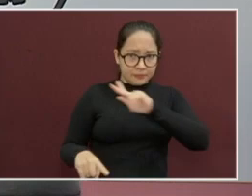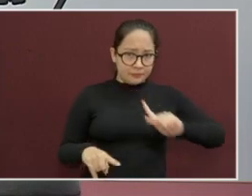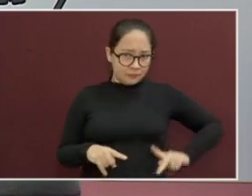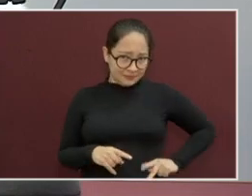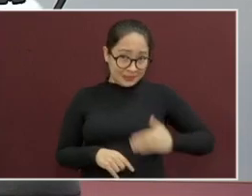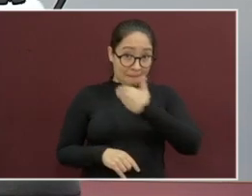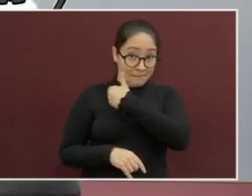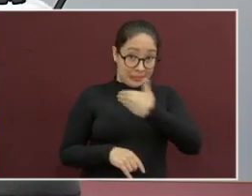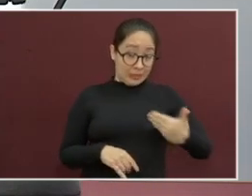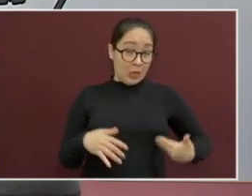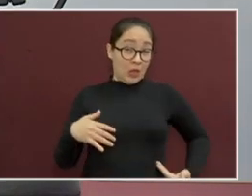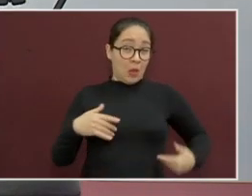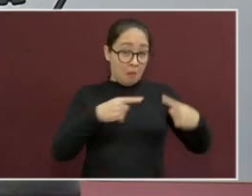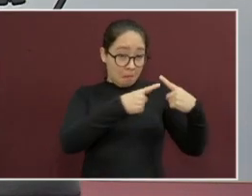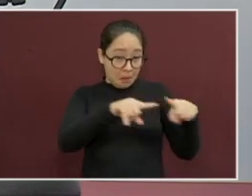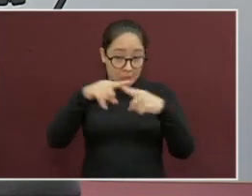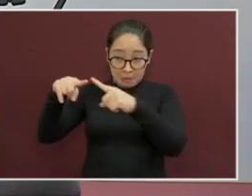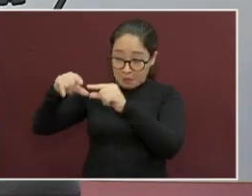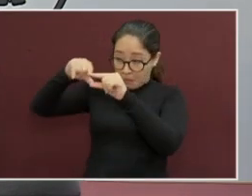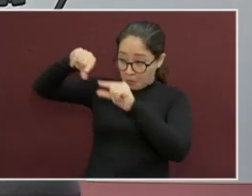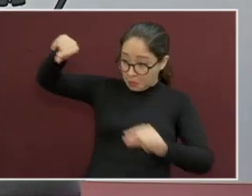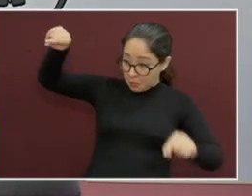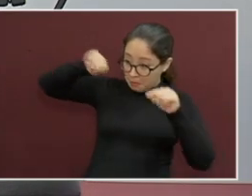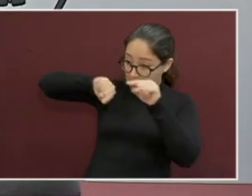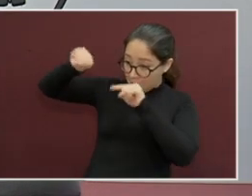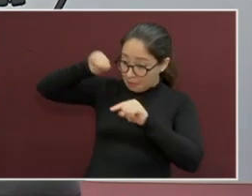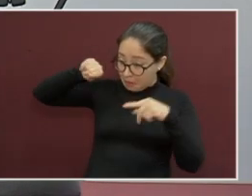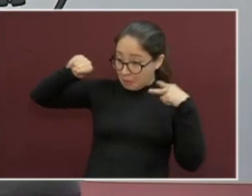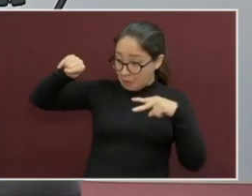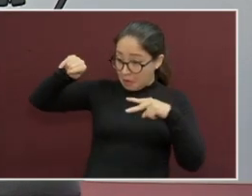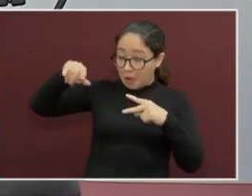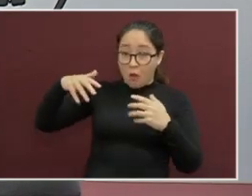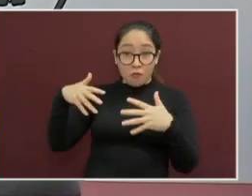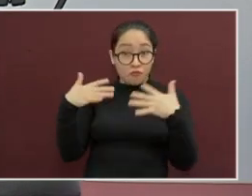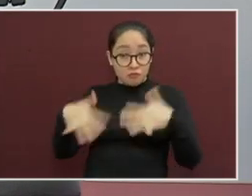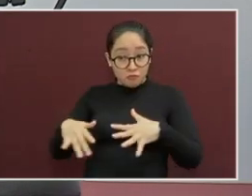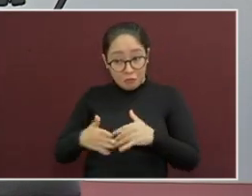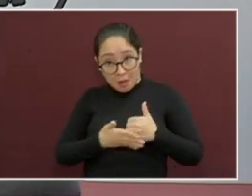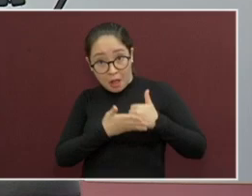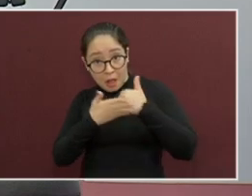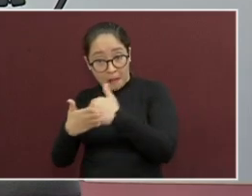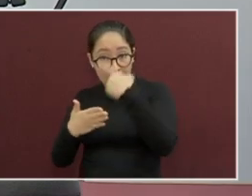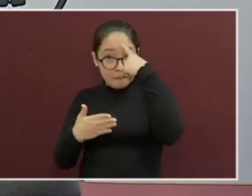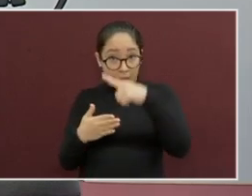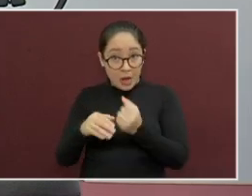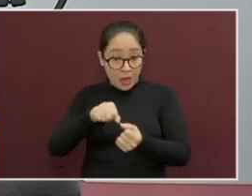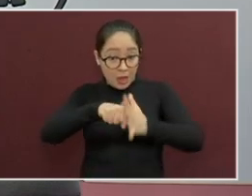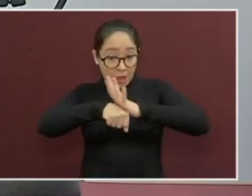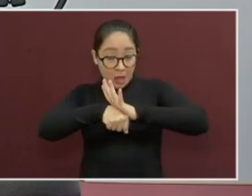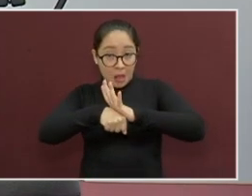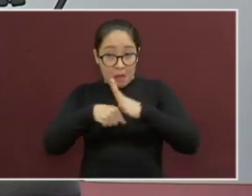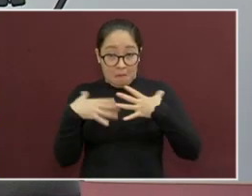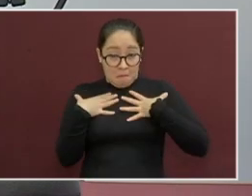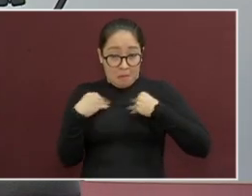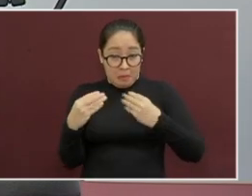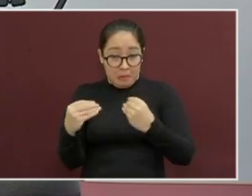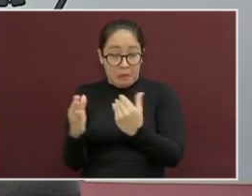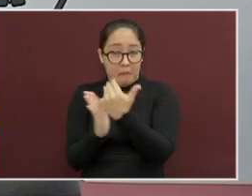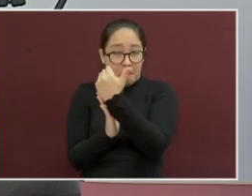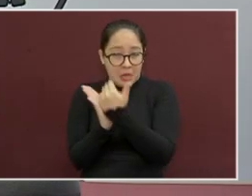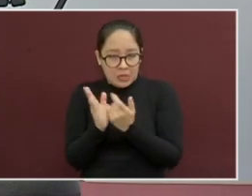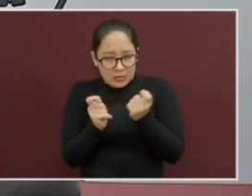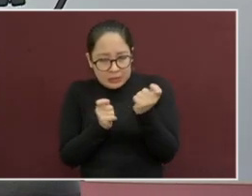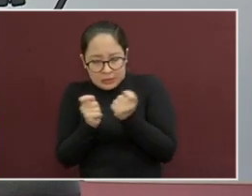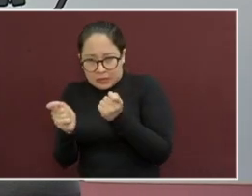en gran medida a contrarrestar la velocidad de contagio de coronavirus cada vez más